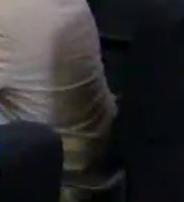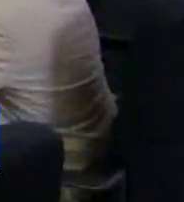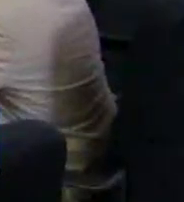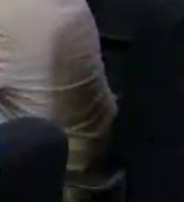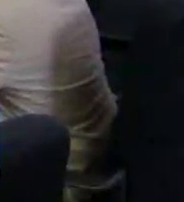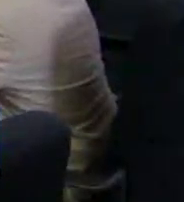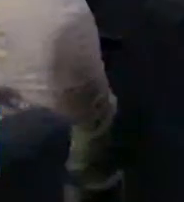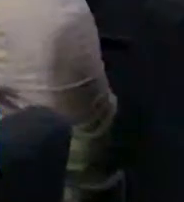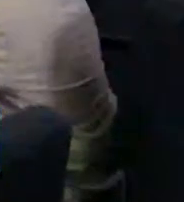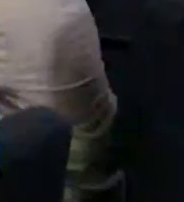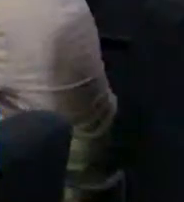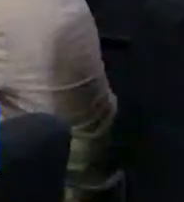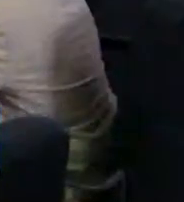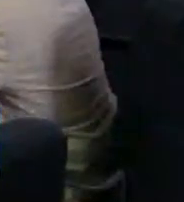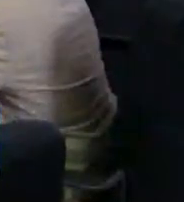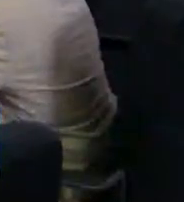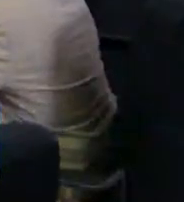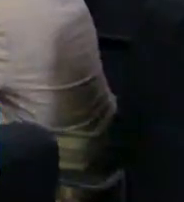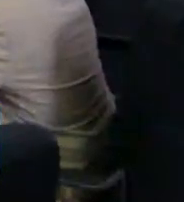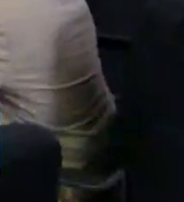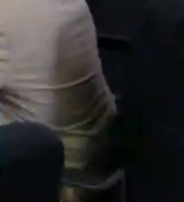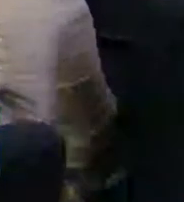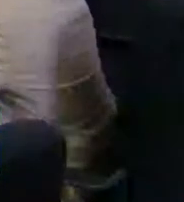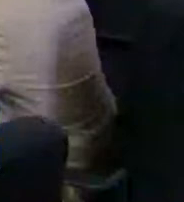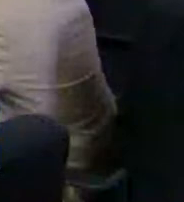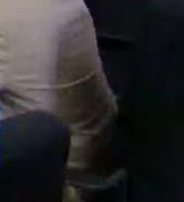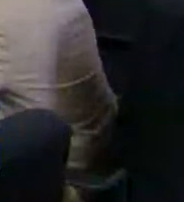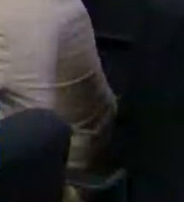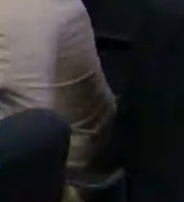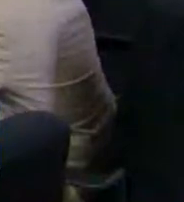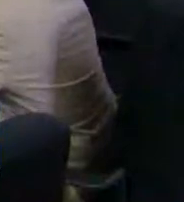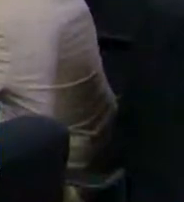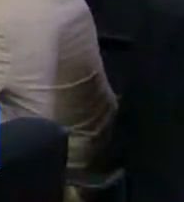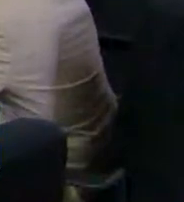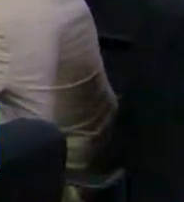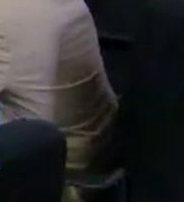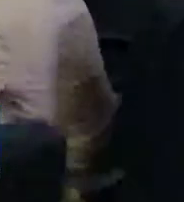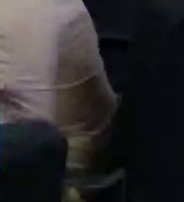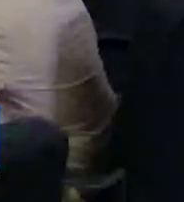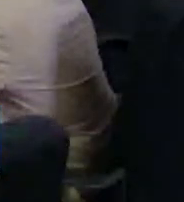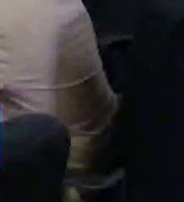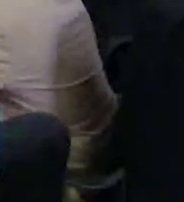Muchas gracias, señor presidente, señores diputados y diputadas.